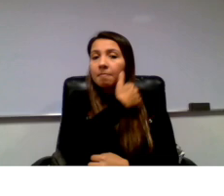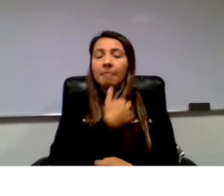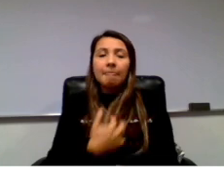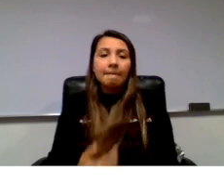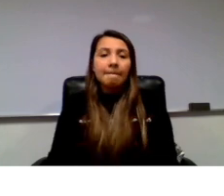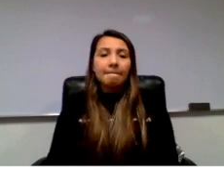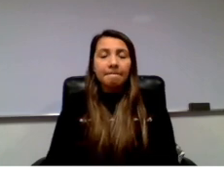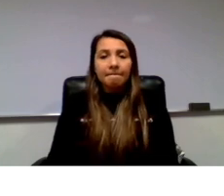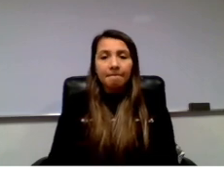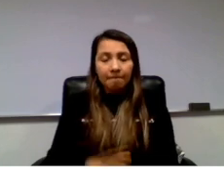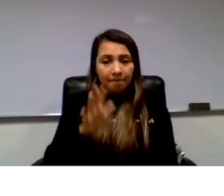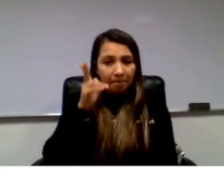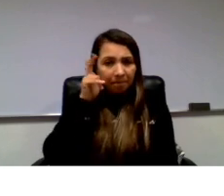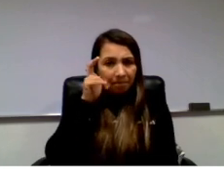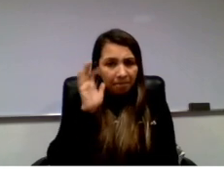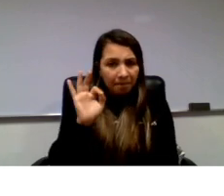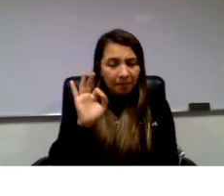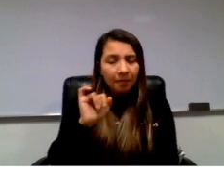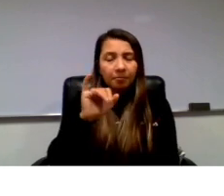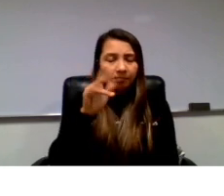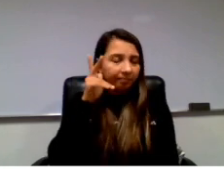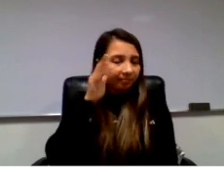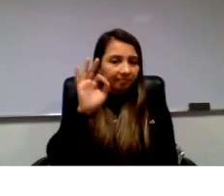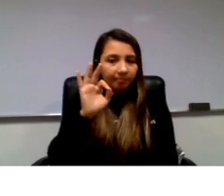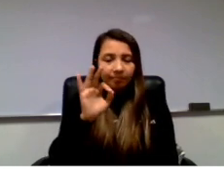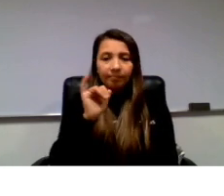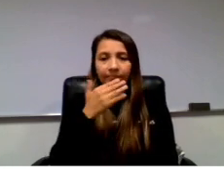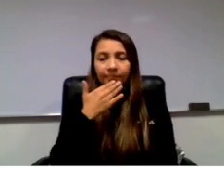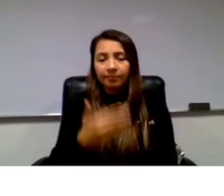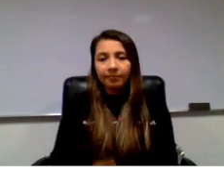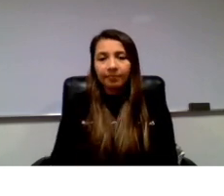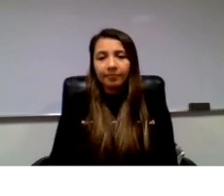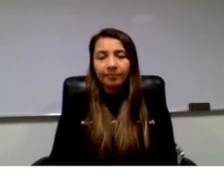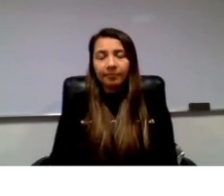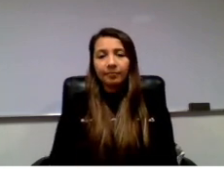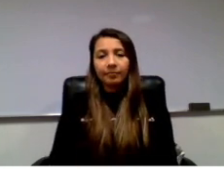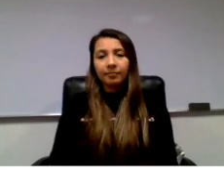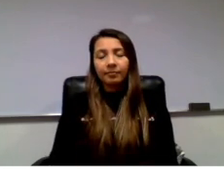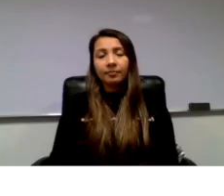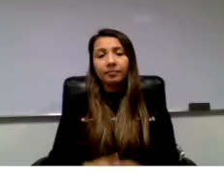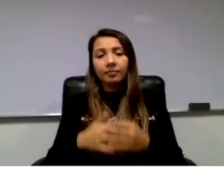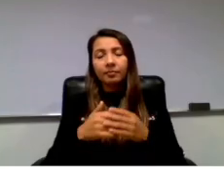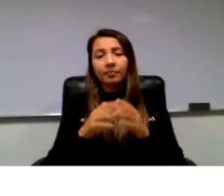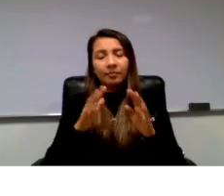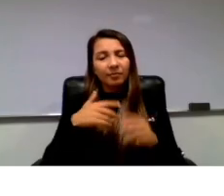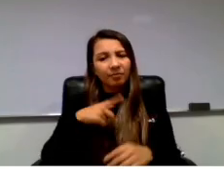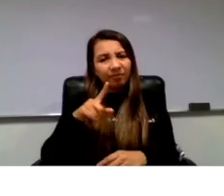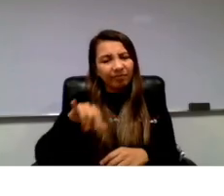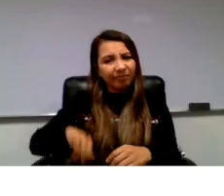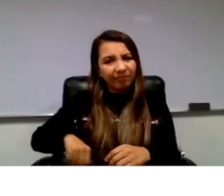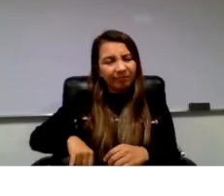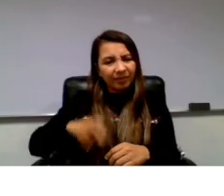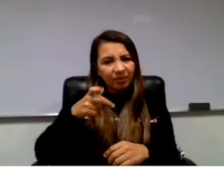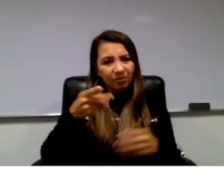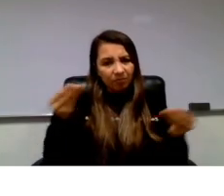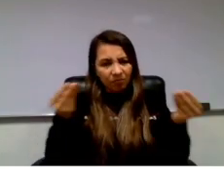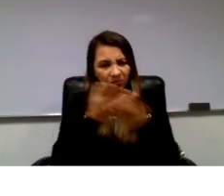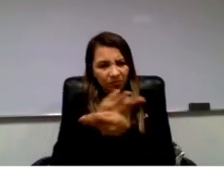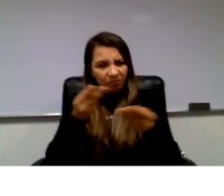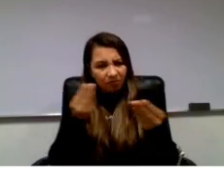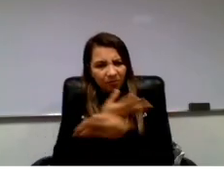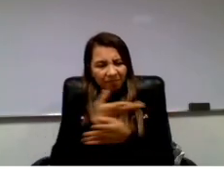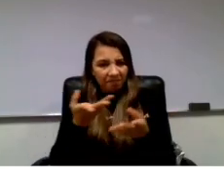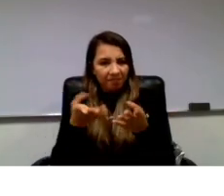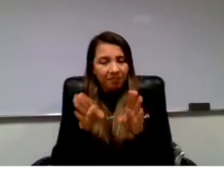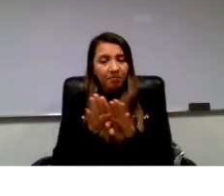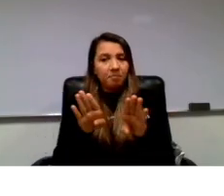a mí, sí me escuchas, ¿verdad? Sí, sí, te escucho. Que, bueno, a mí me llama la atención esta parte de la transferencia